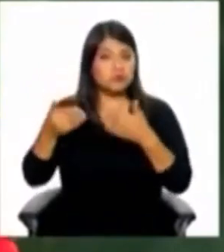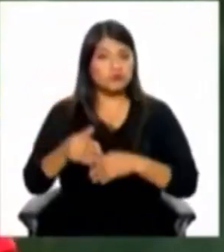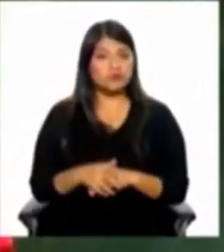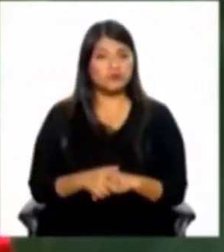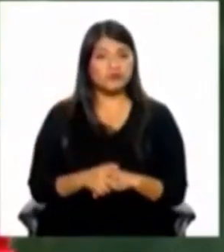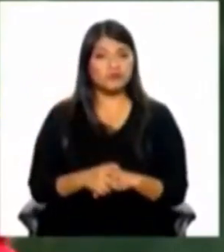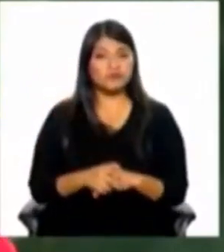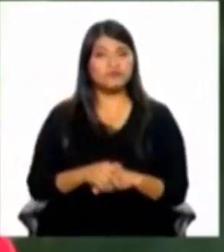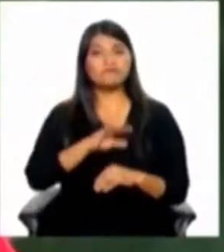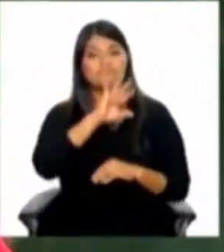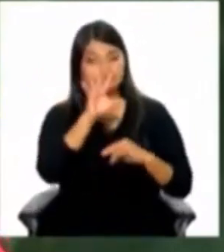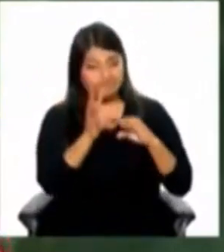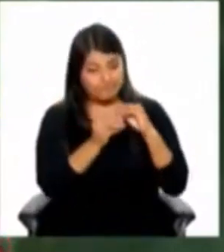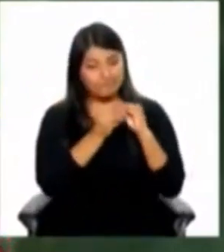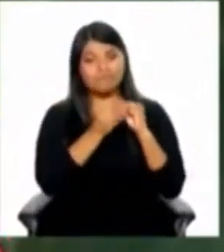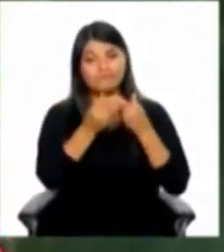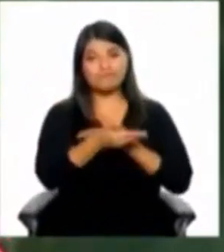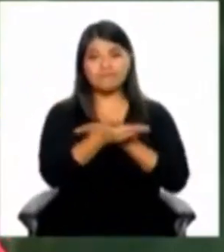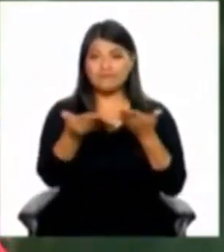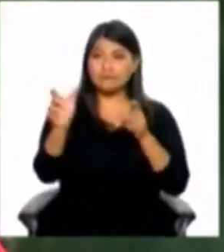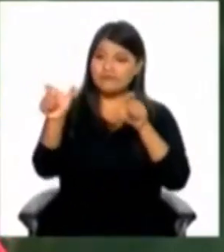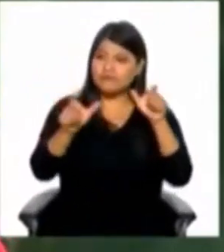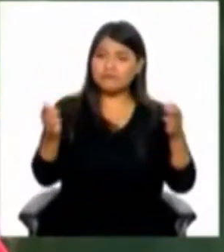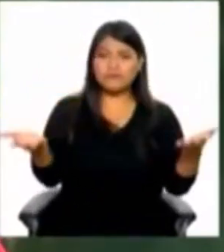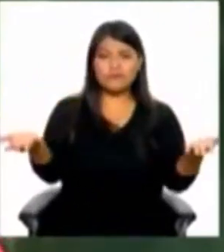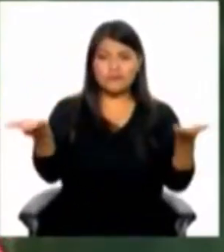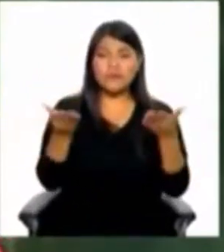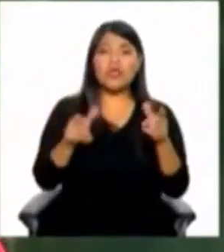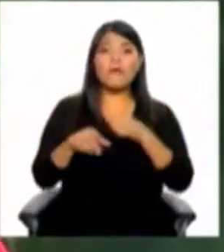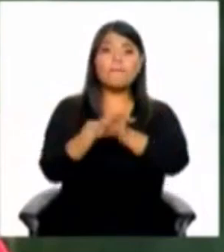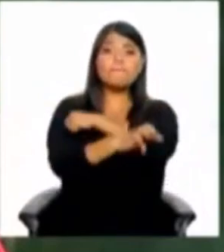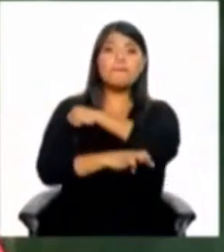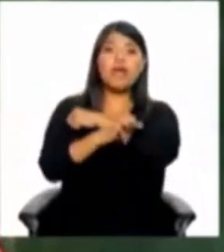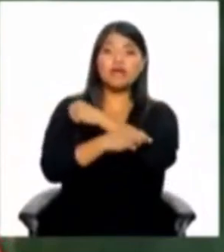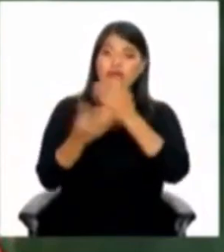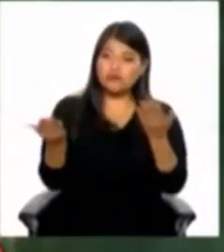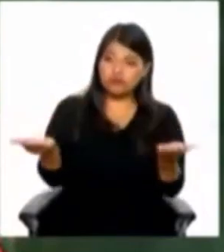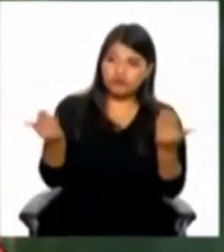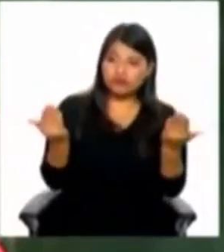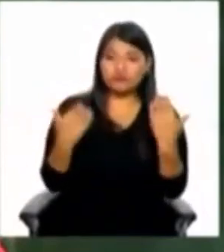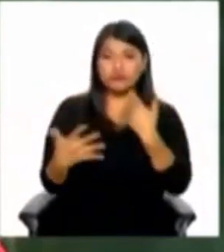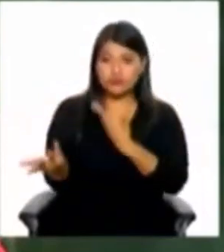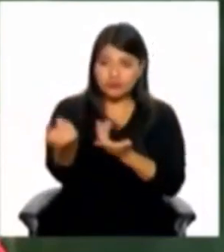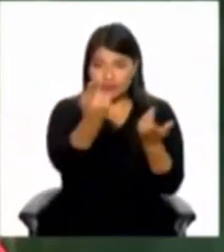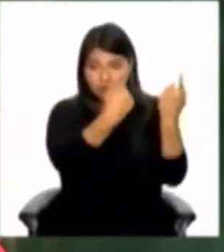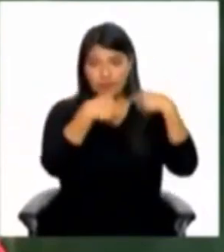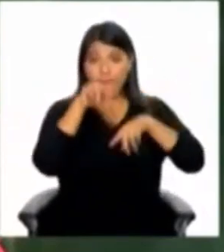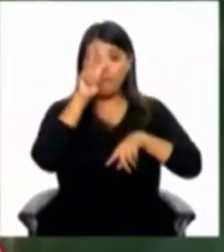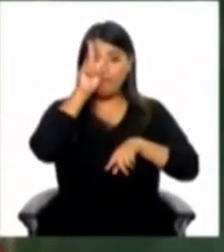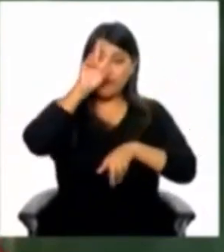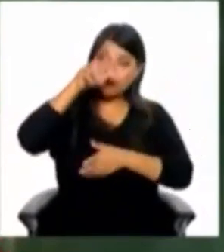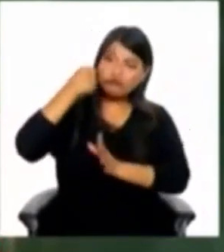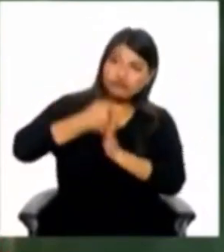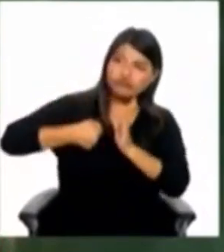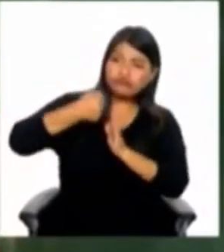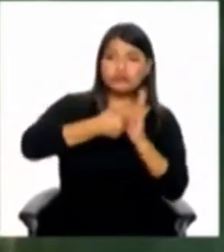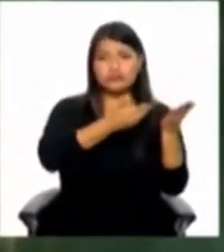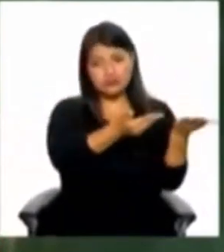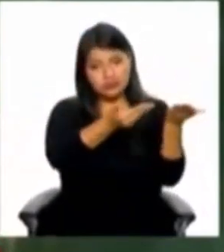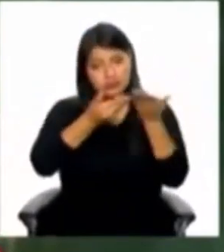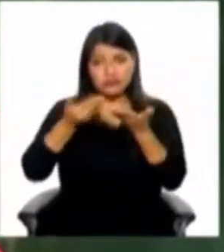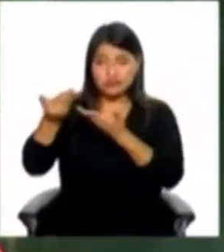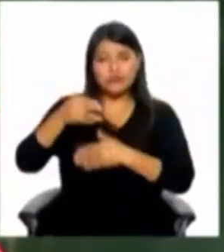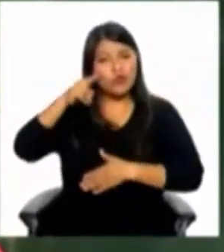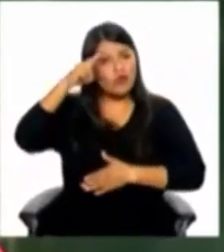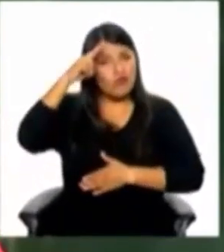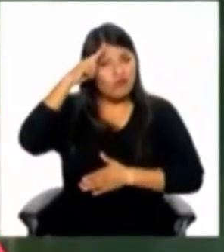así mi invitación a todos los países y a sus economías a seguir invirtiendo y